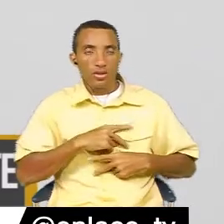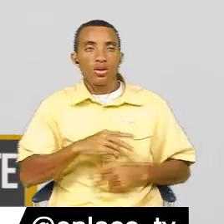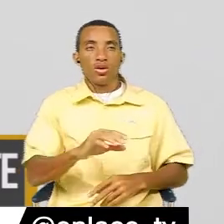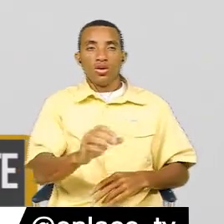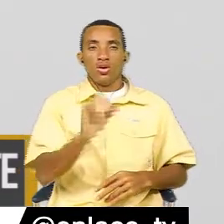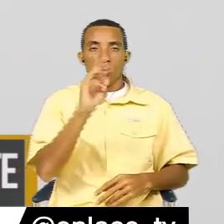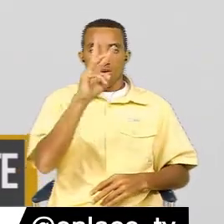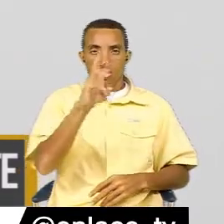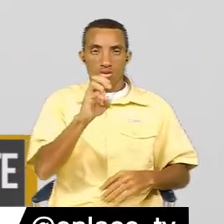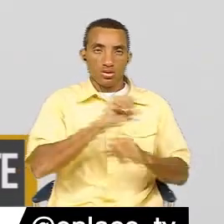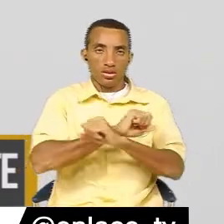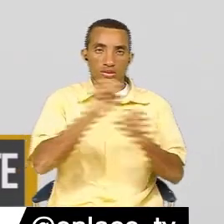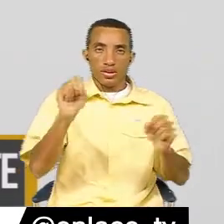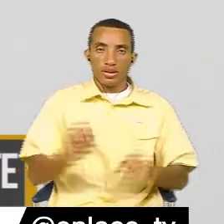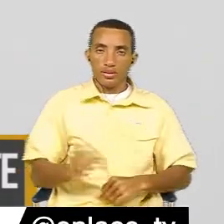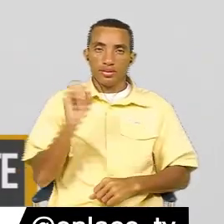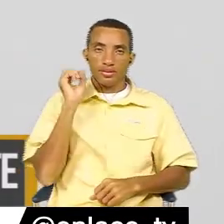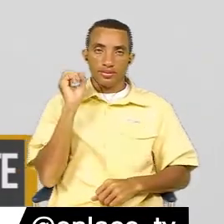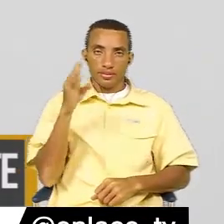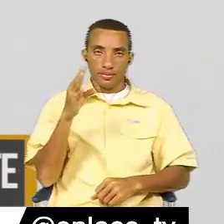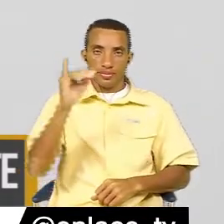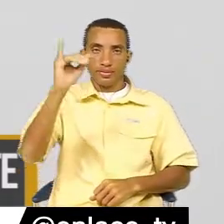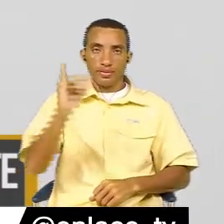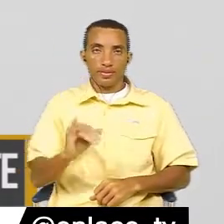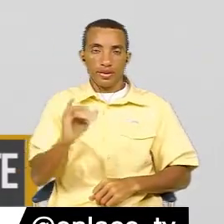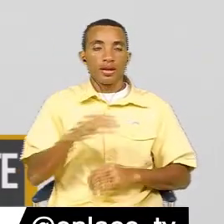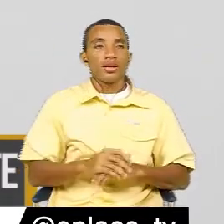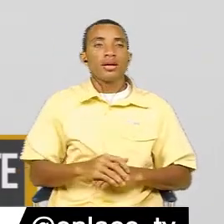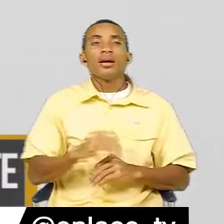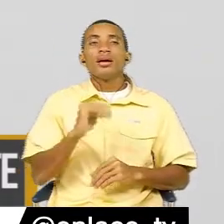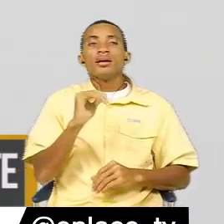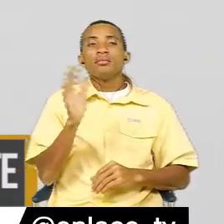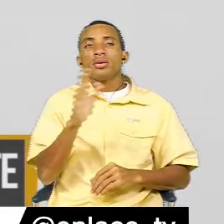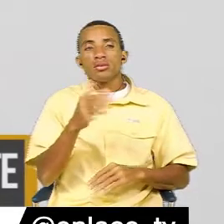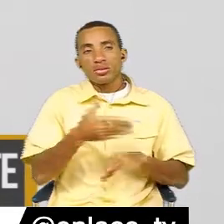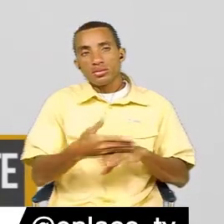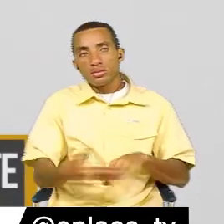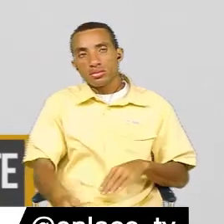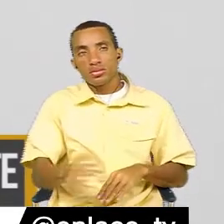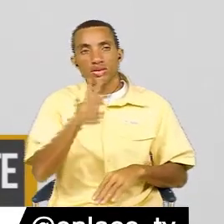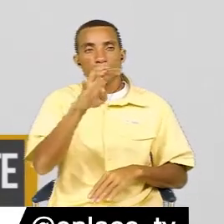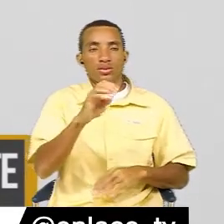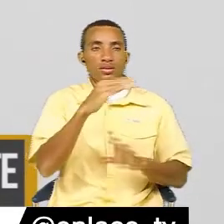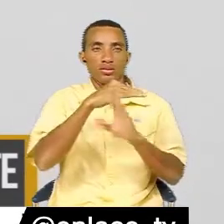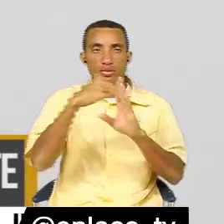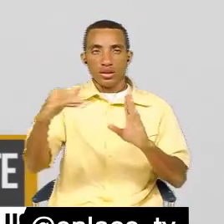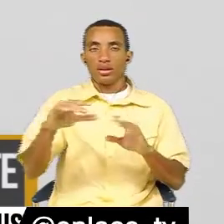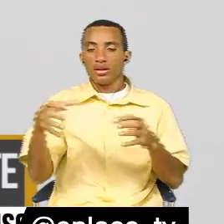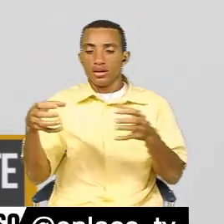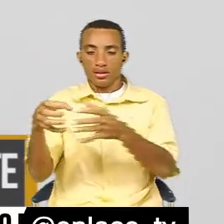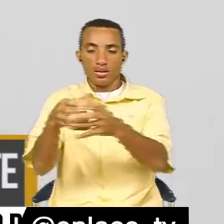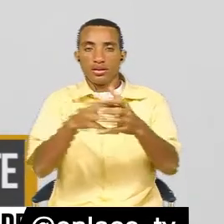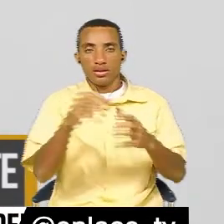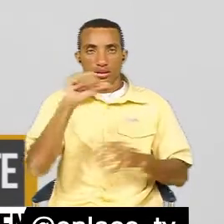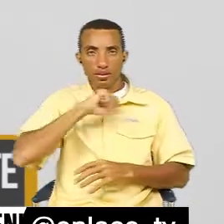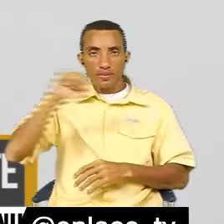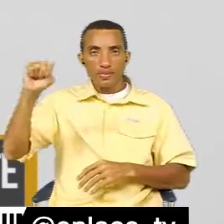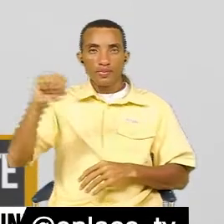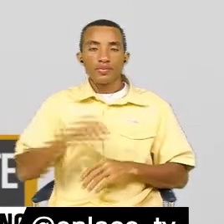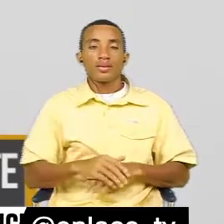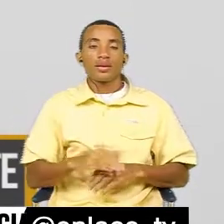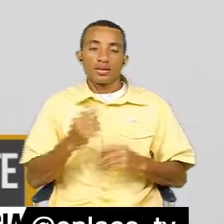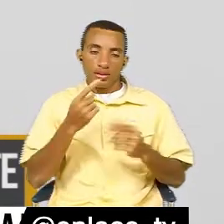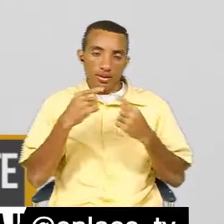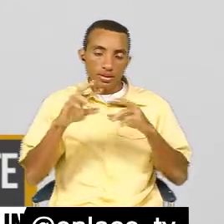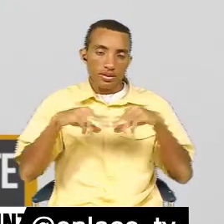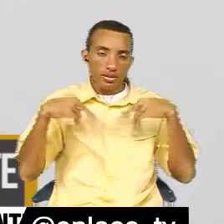Infantas y luego más tarde 9:30 de la mañana a las organizaciones sindicales. Queremos hacer un conversatorio con cada uno de